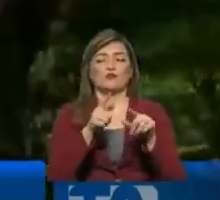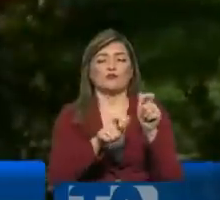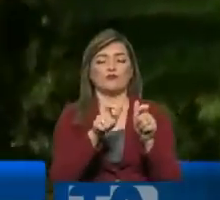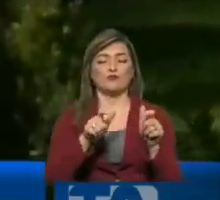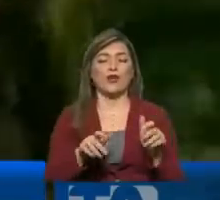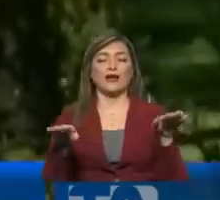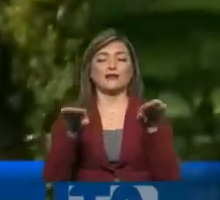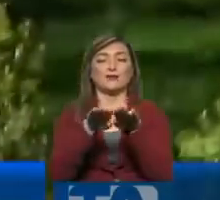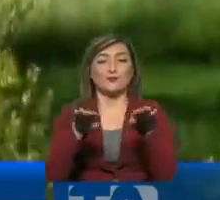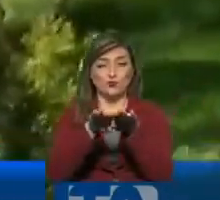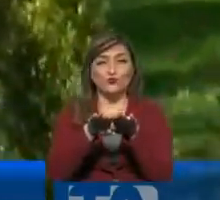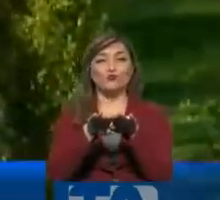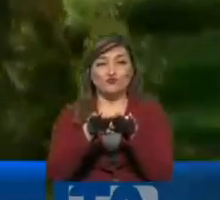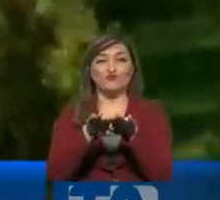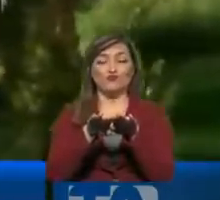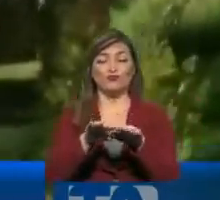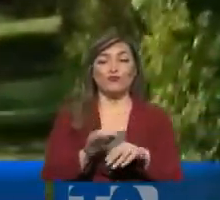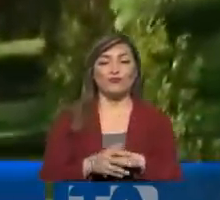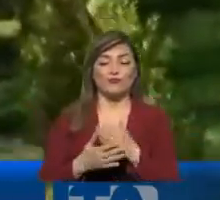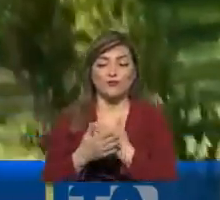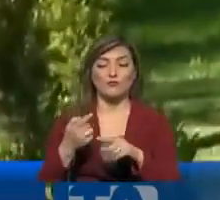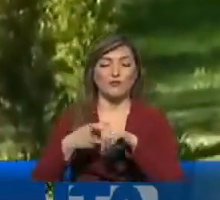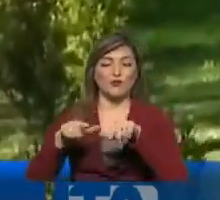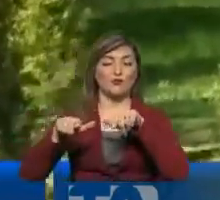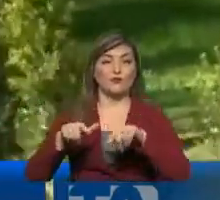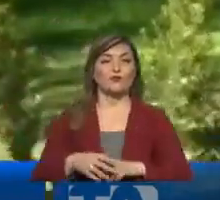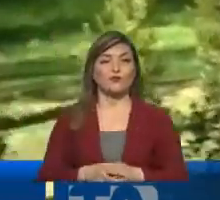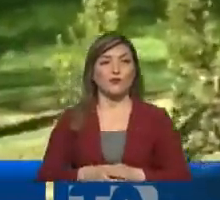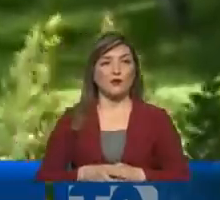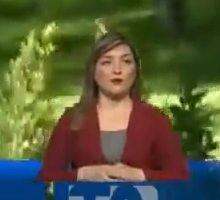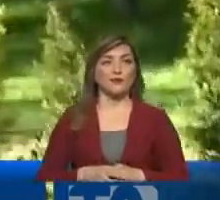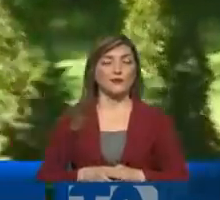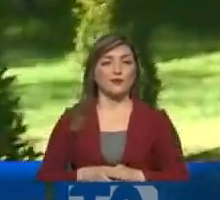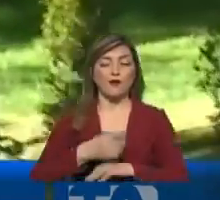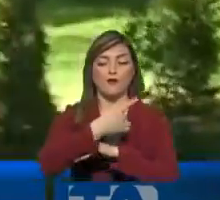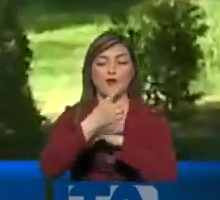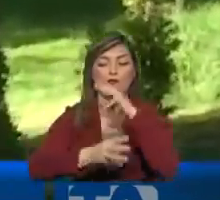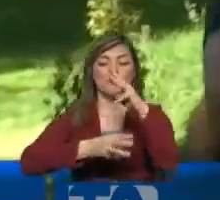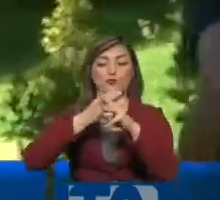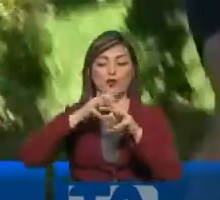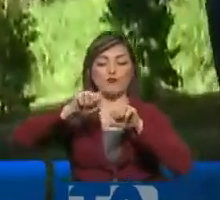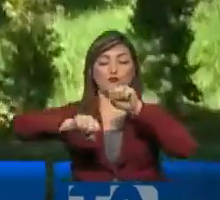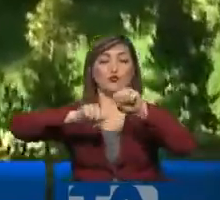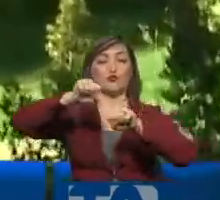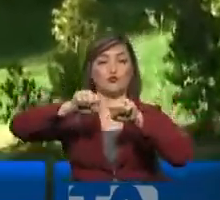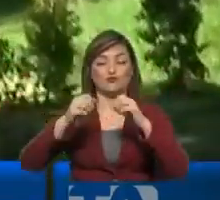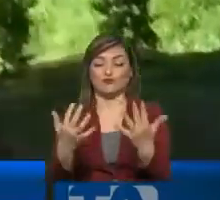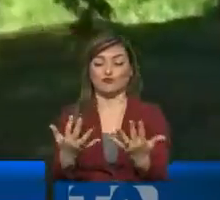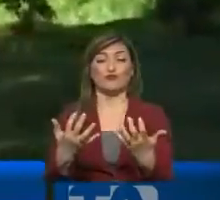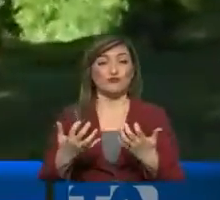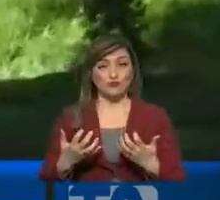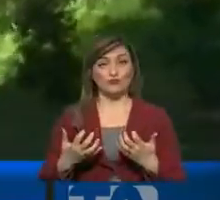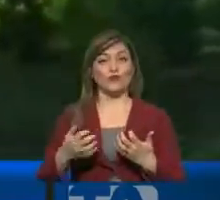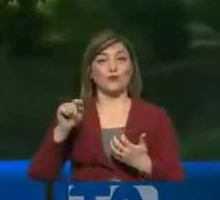equidad. Te queremos dar estas facilidades en otros sectores de la ciudad. Adicionalmente, hoy es el Día Mundial de la Bicicleta y nosotros creemos